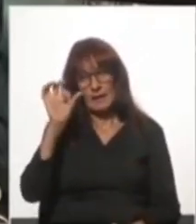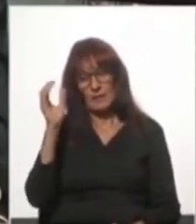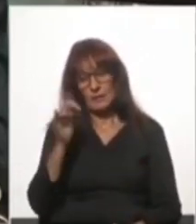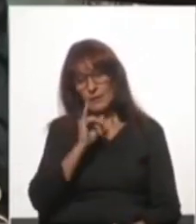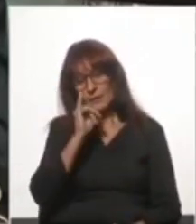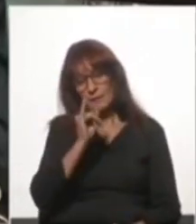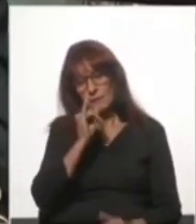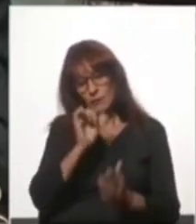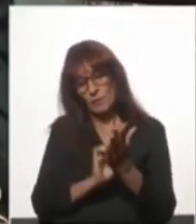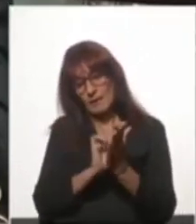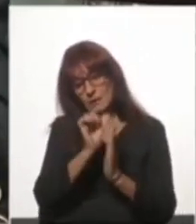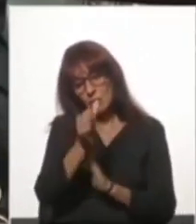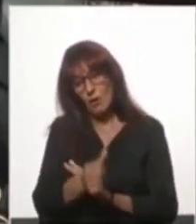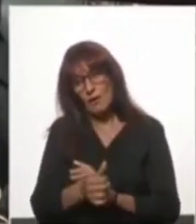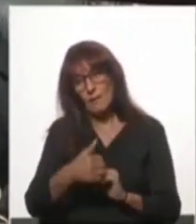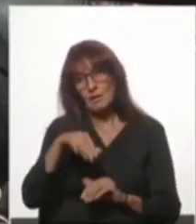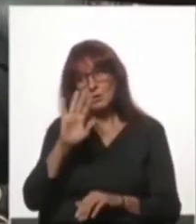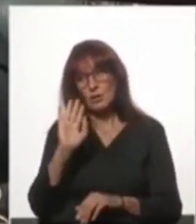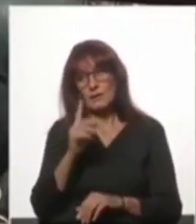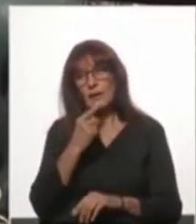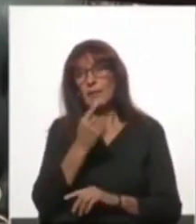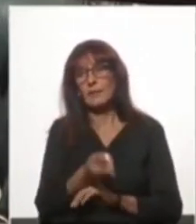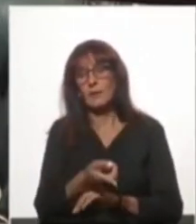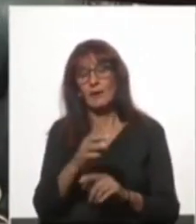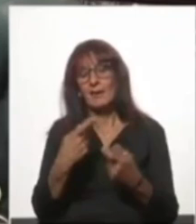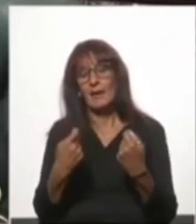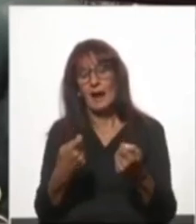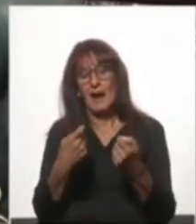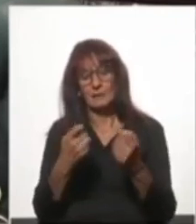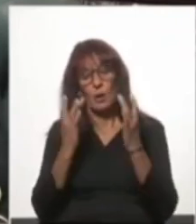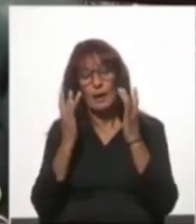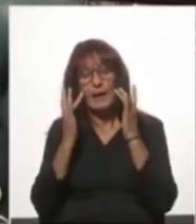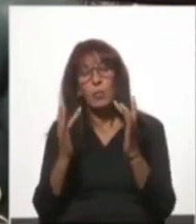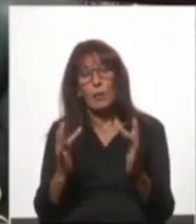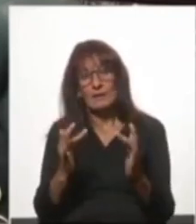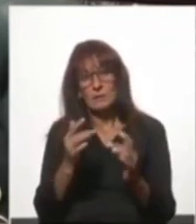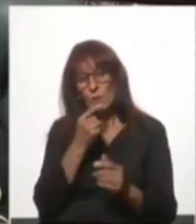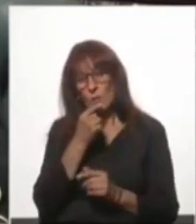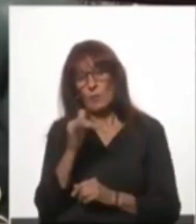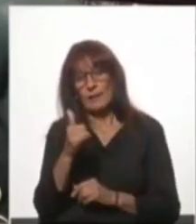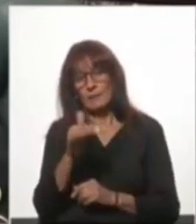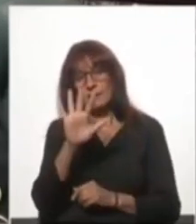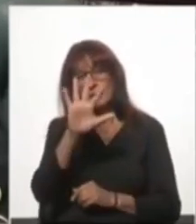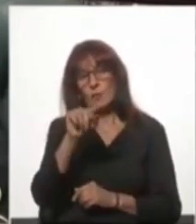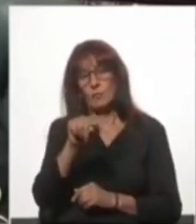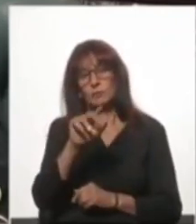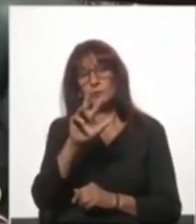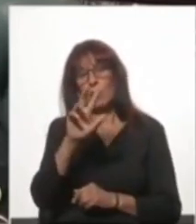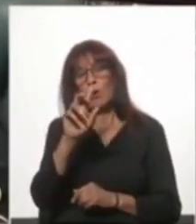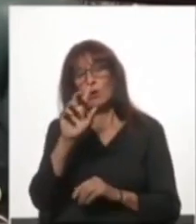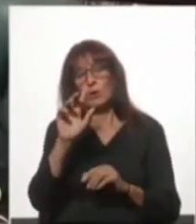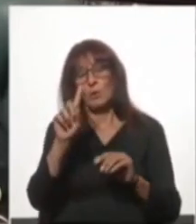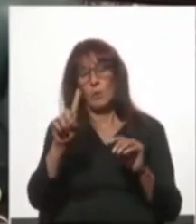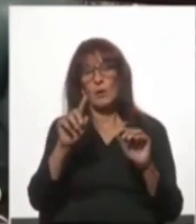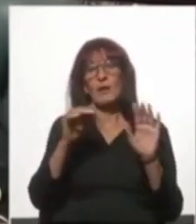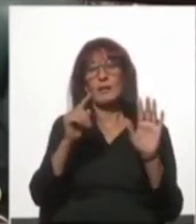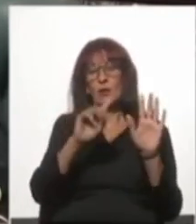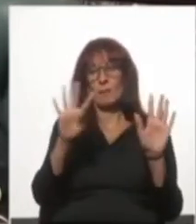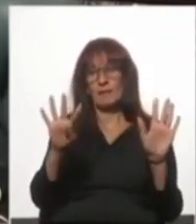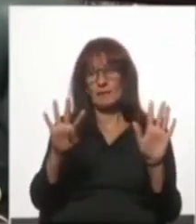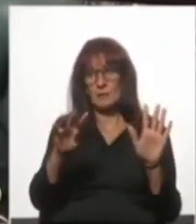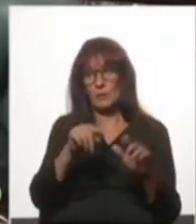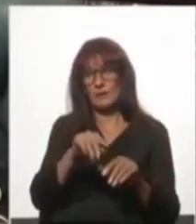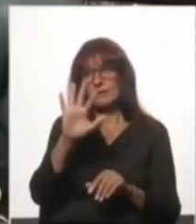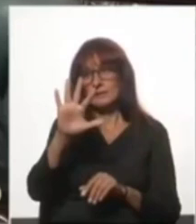informe en mayoría decía que el gasto en educación, por ejemplo, que era de 5,1 en 2019 y volvía a ser